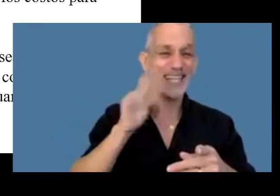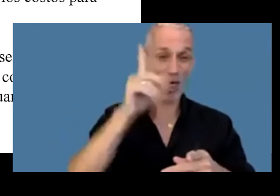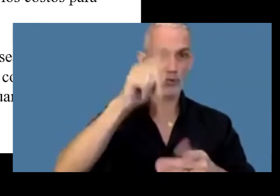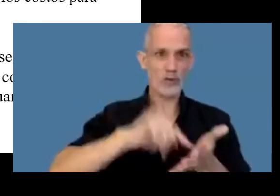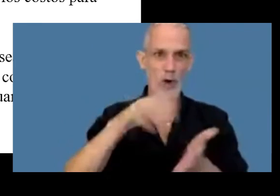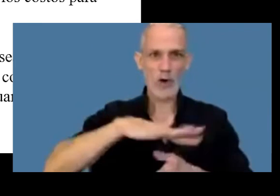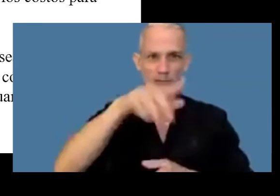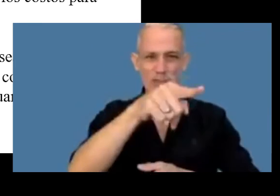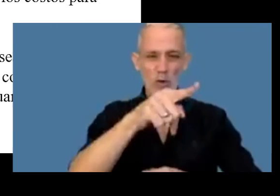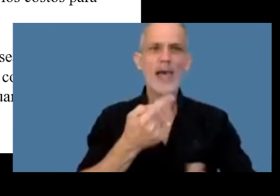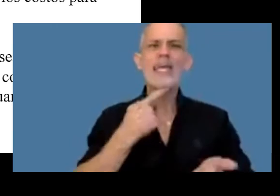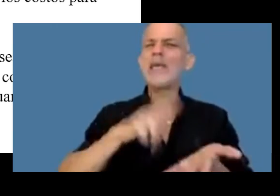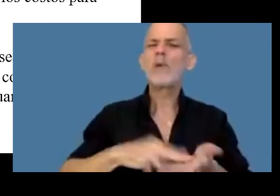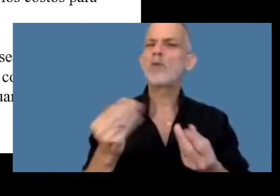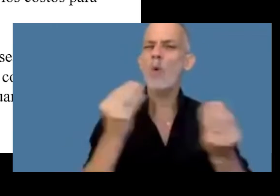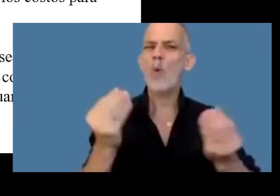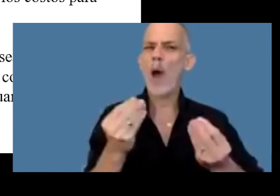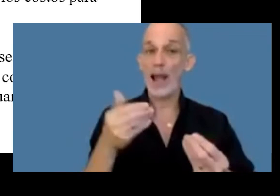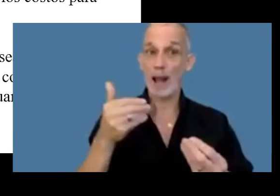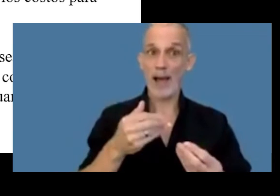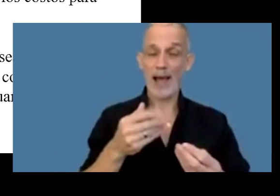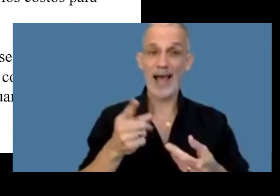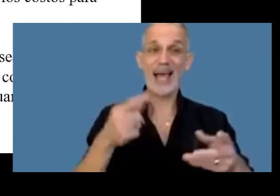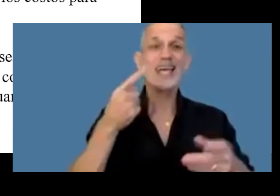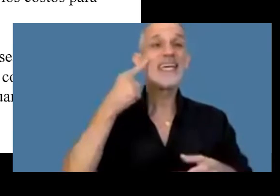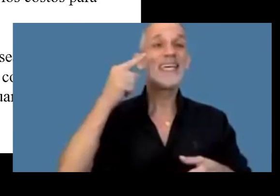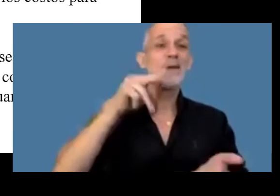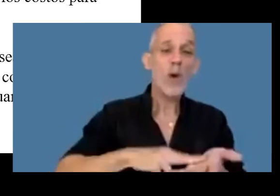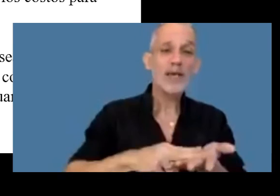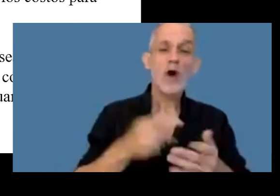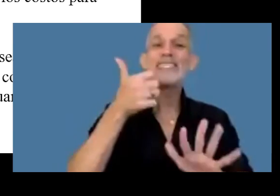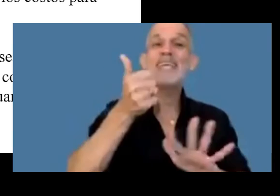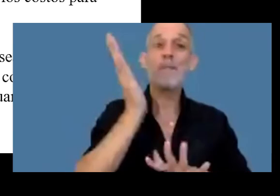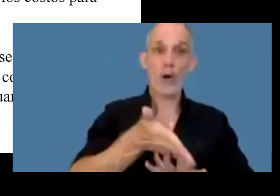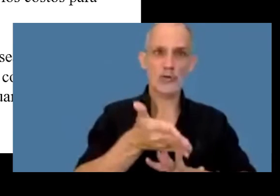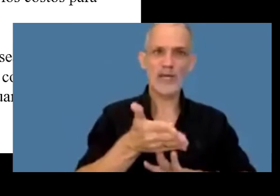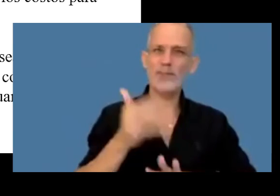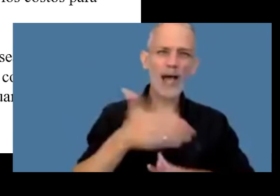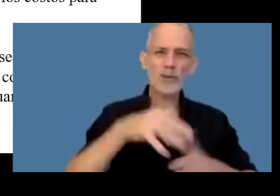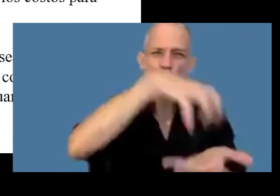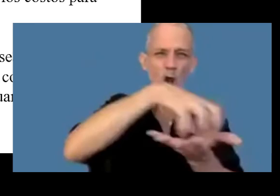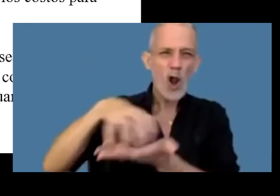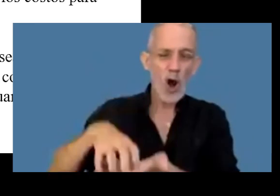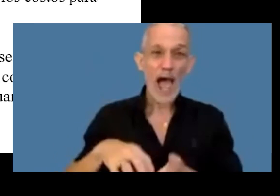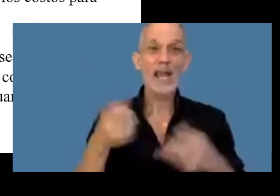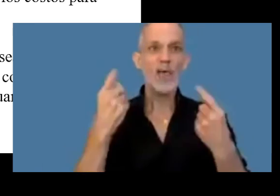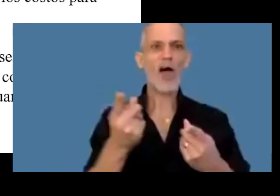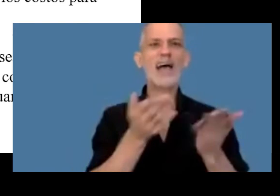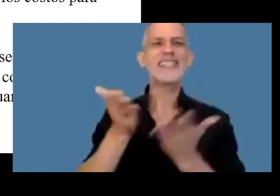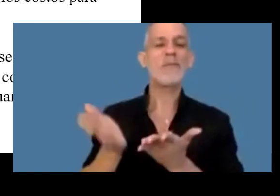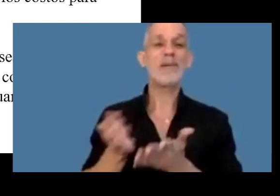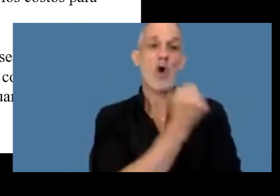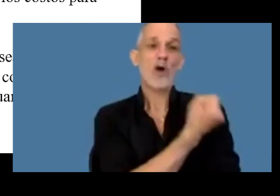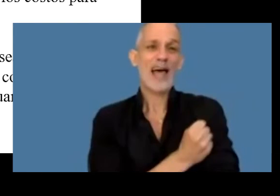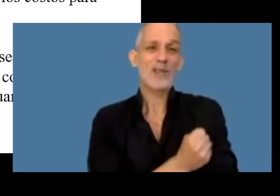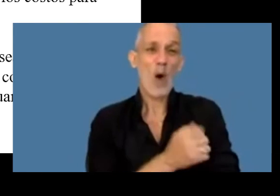la tasa de impuesto a las ganancias en un 6% a todos los locales que ofrecieran servicios de tatuaje o